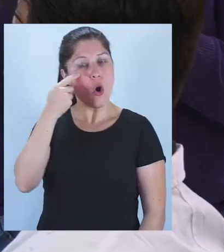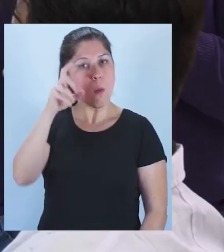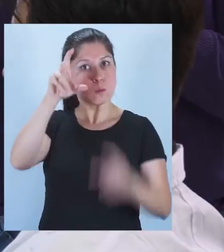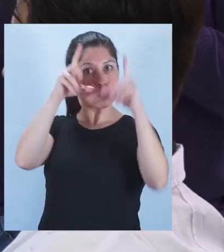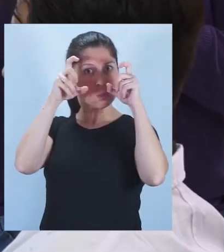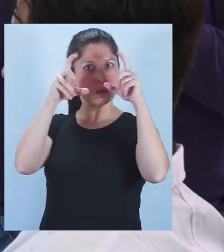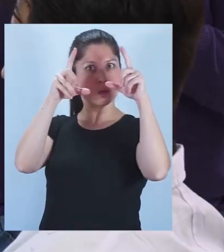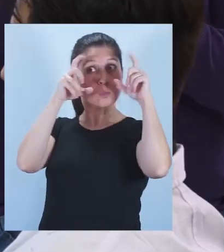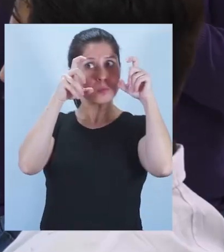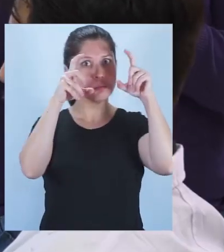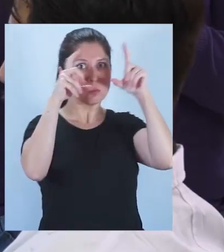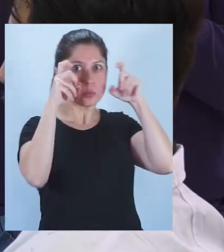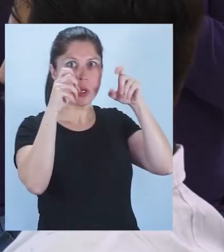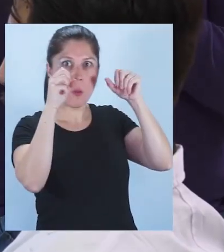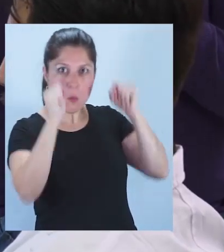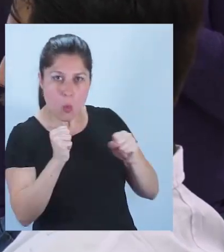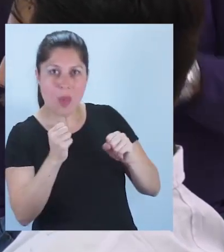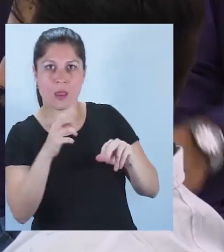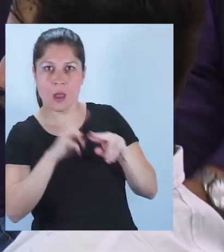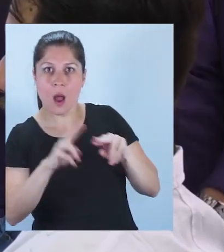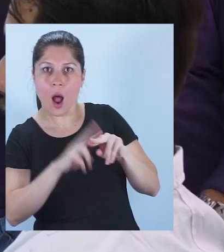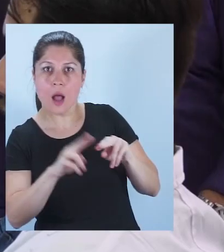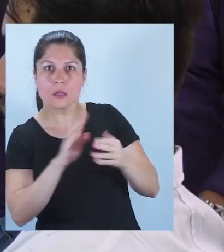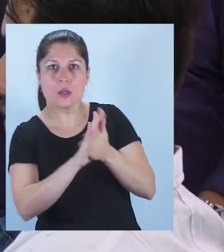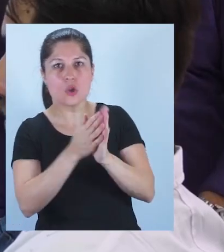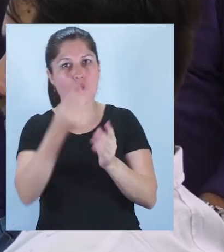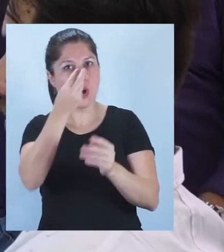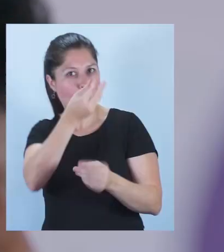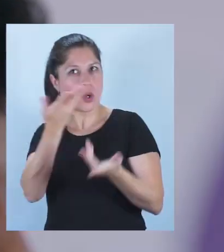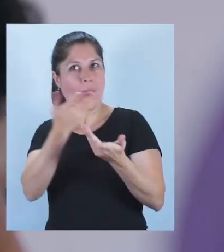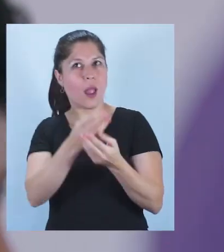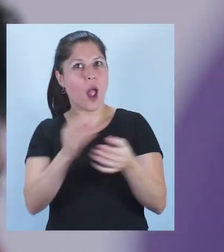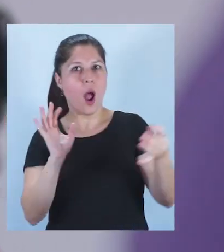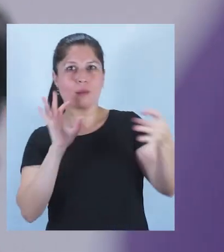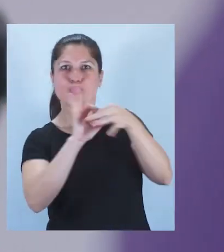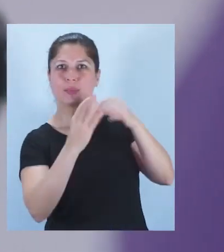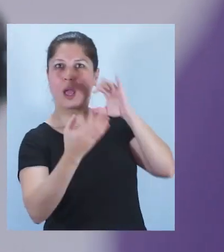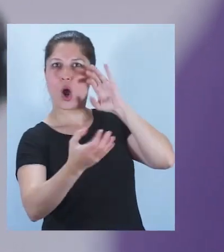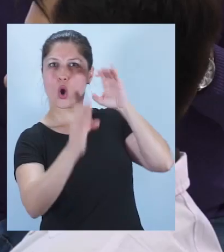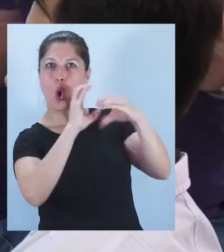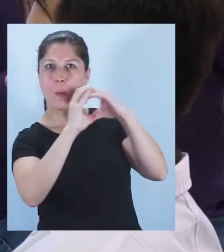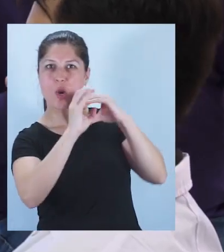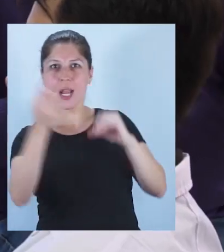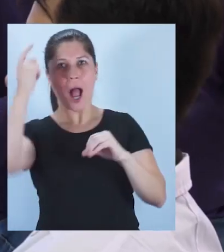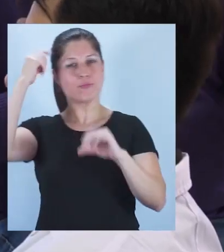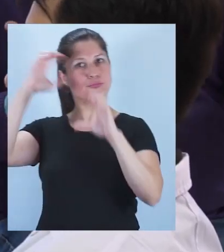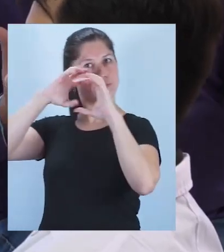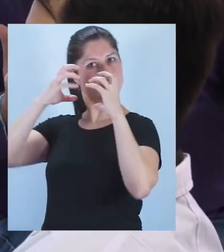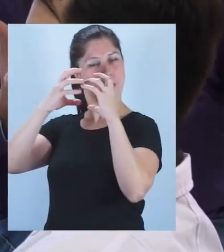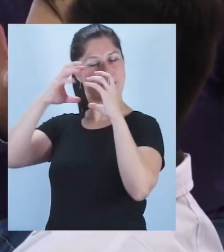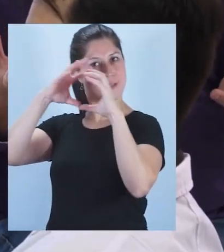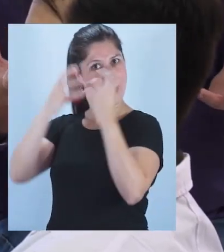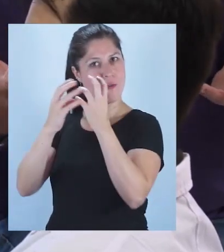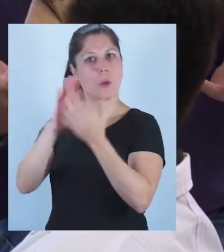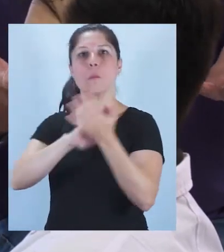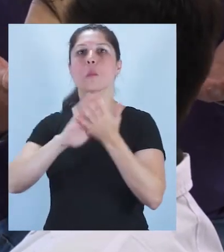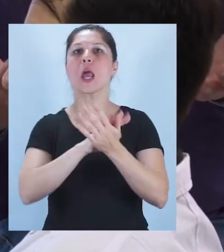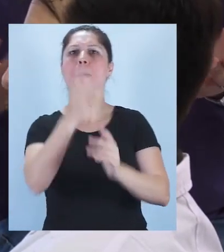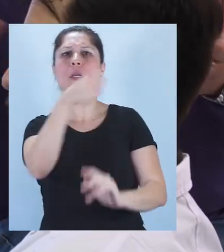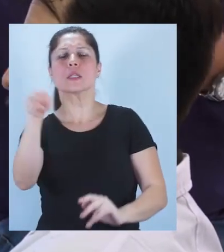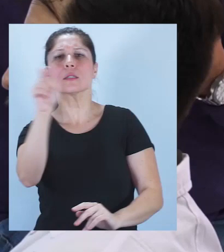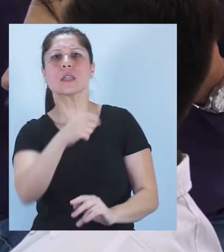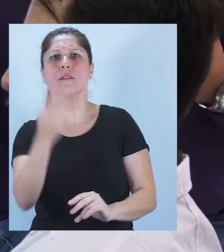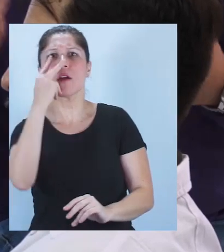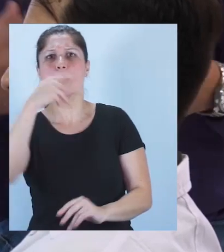tomar las imágenes que nos rodean y convertirlas en un lenguaje muy particular con el cual le habla al cerebro. Por ejemplo, si estamos en la selva